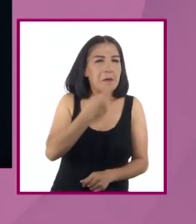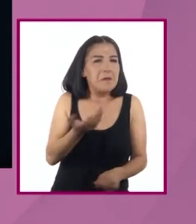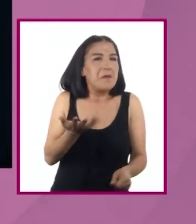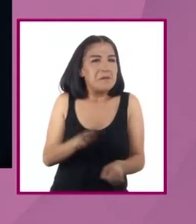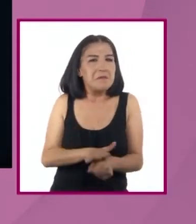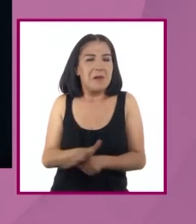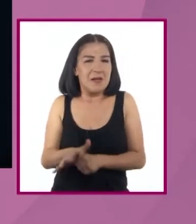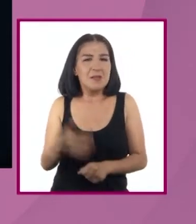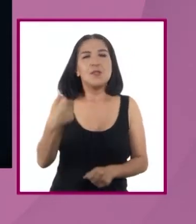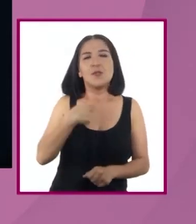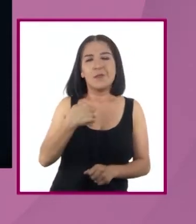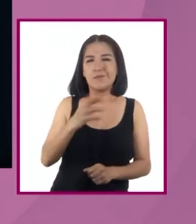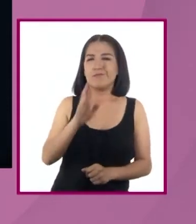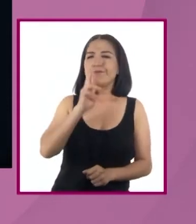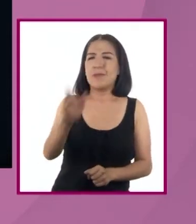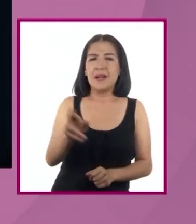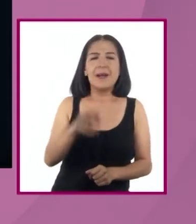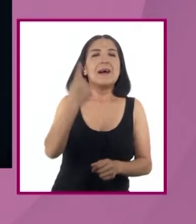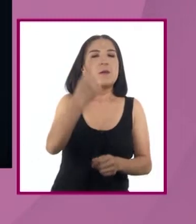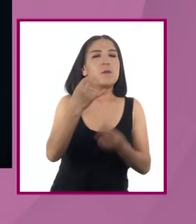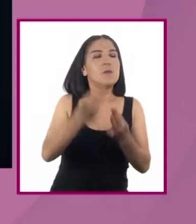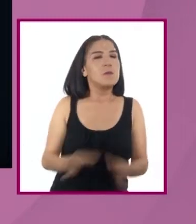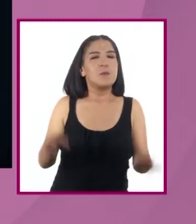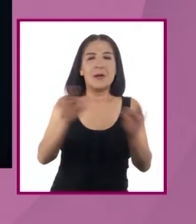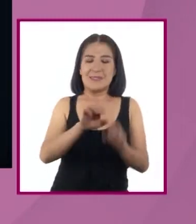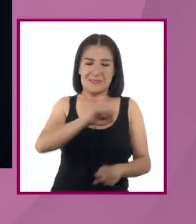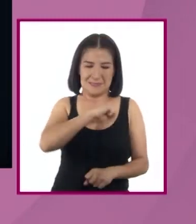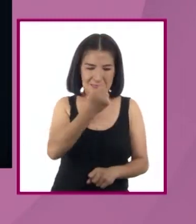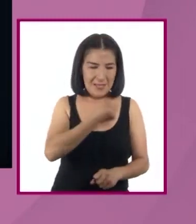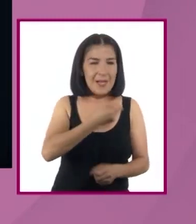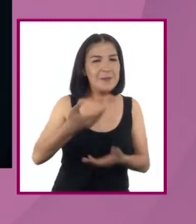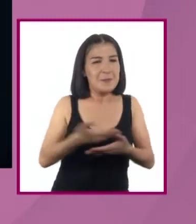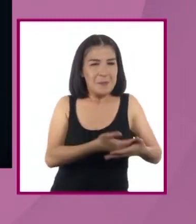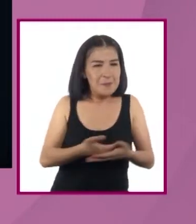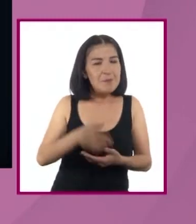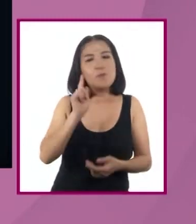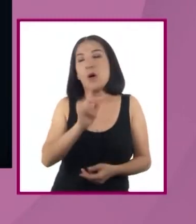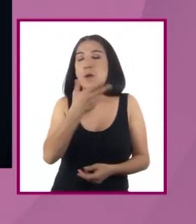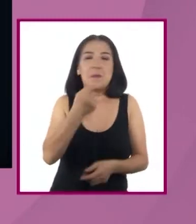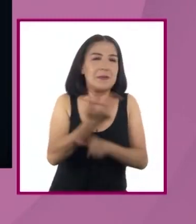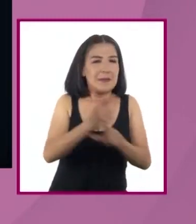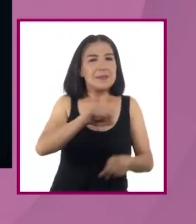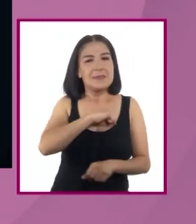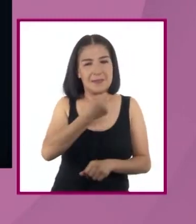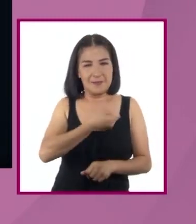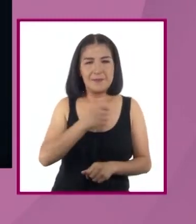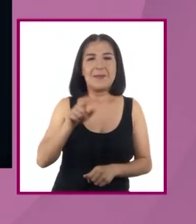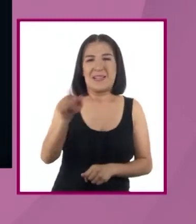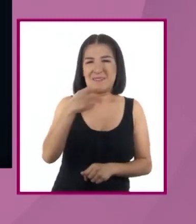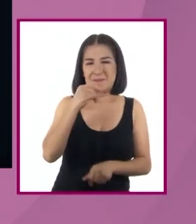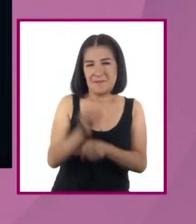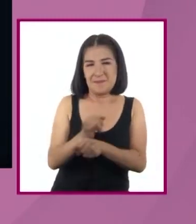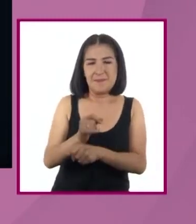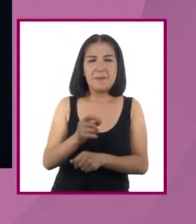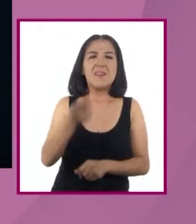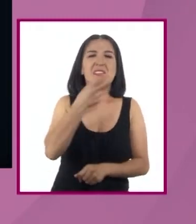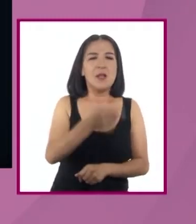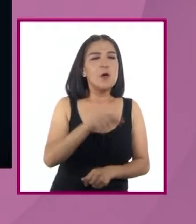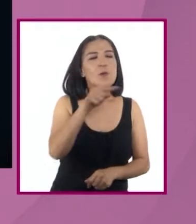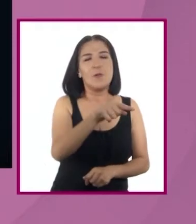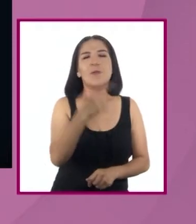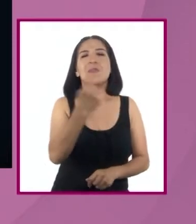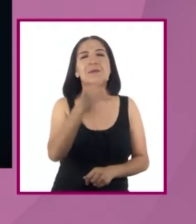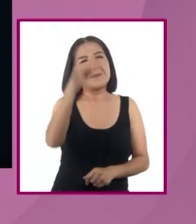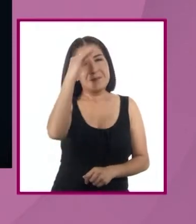Y respondí: lo importante es que esté sana o sano, ¿no? Luego Rice remató: ¿qué le gustaría que